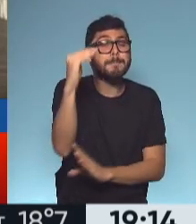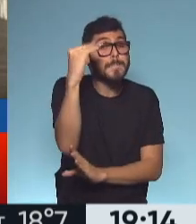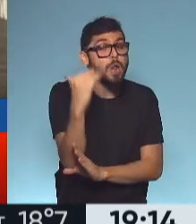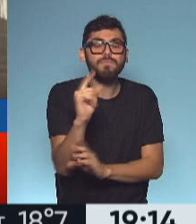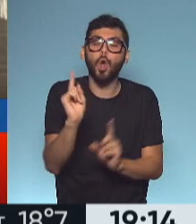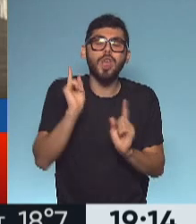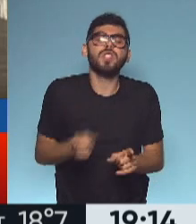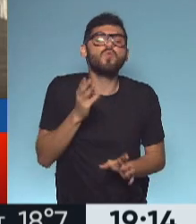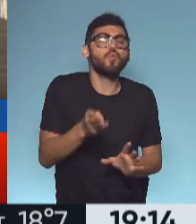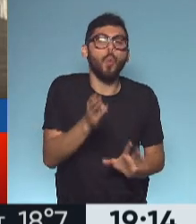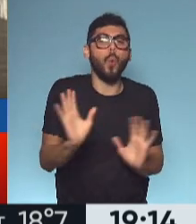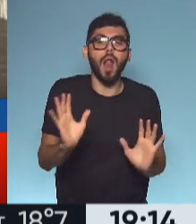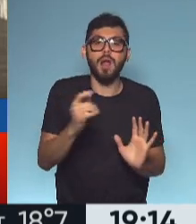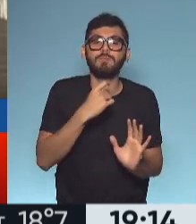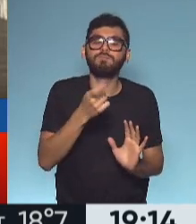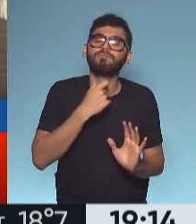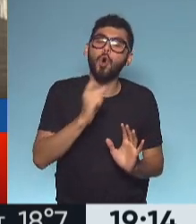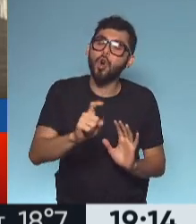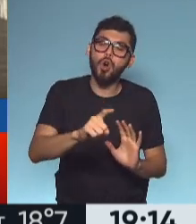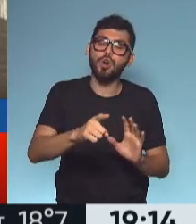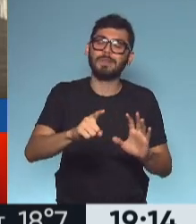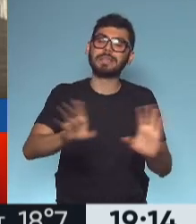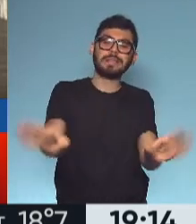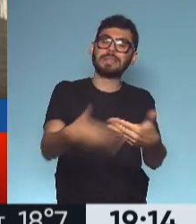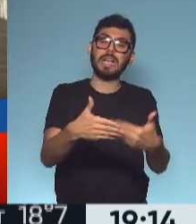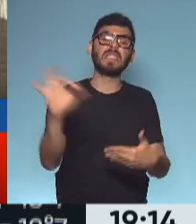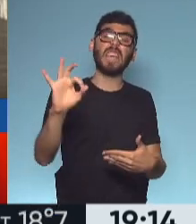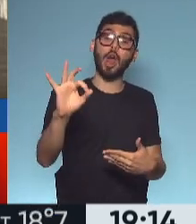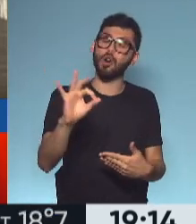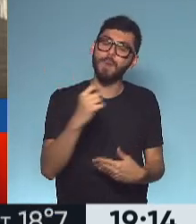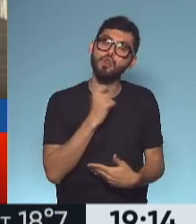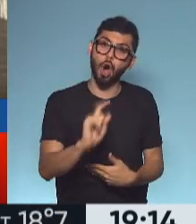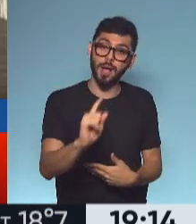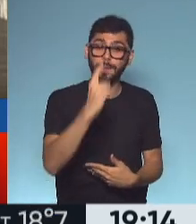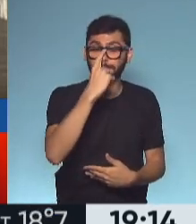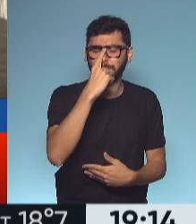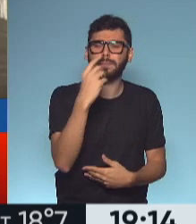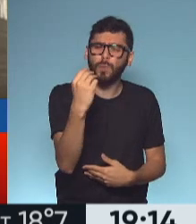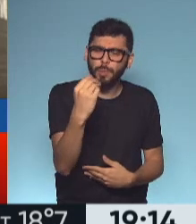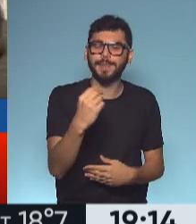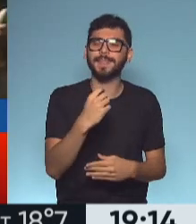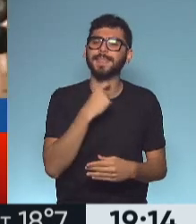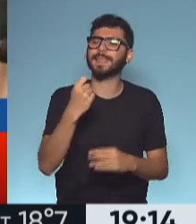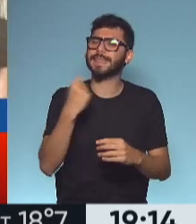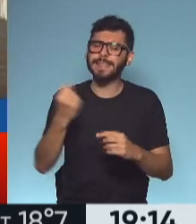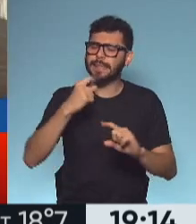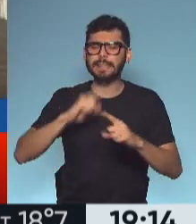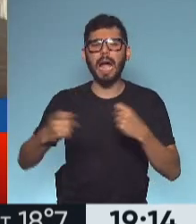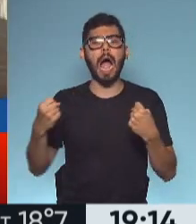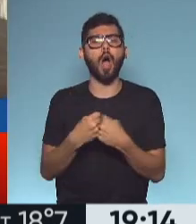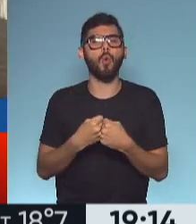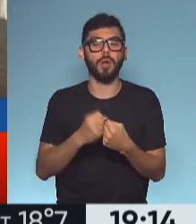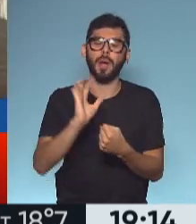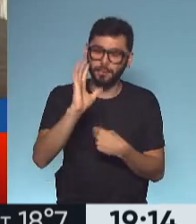digamos, no ir a un escenario cero. ¿Y por qué quiere esto? Porque quiere llevar a la propuesta que haya consenso. Si vos te fijás, el